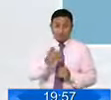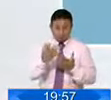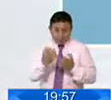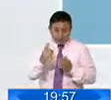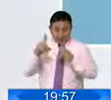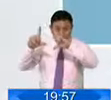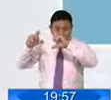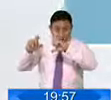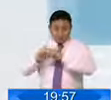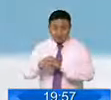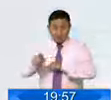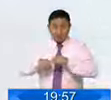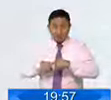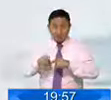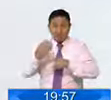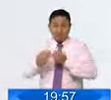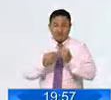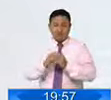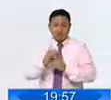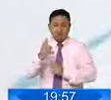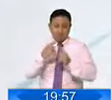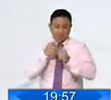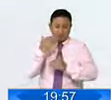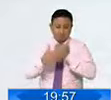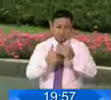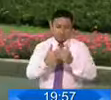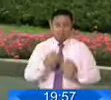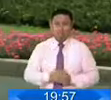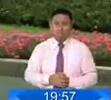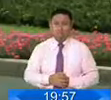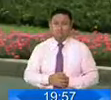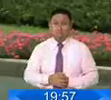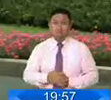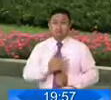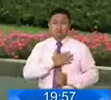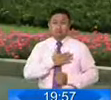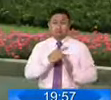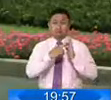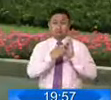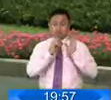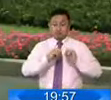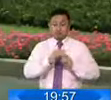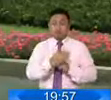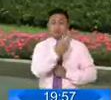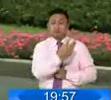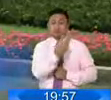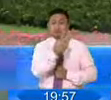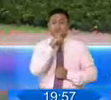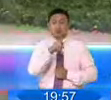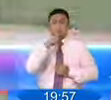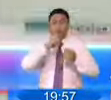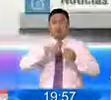ser fotografiado, tiene que seguir los siguientes pasos. Si yo me registro, puedo ingresar en